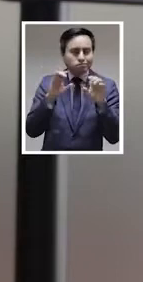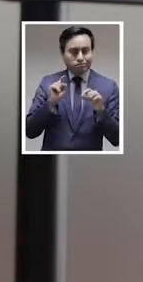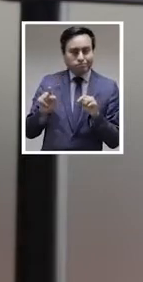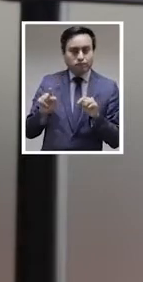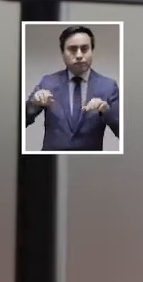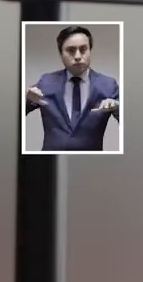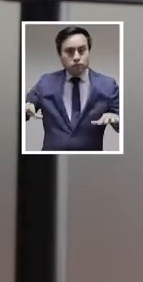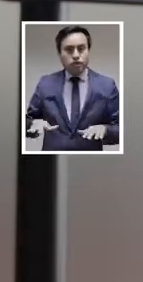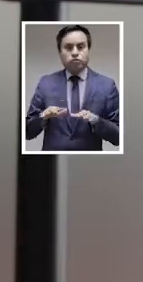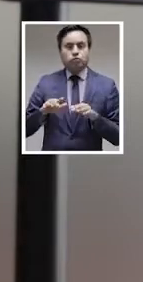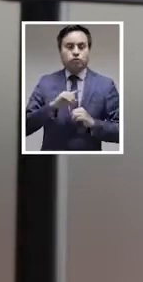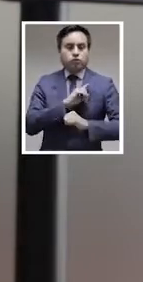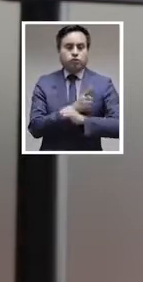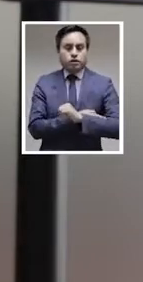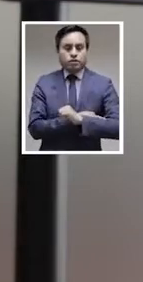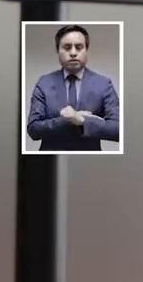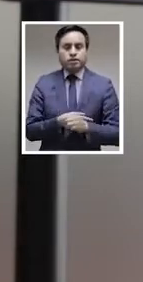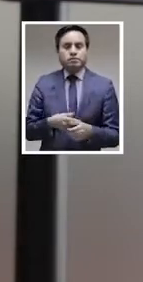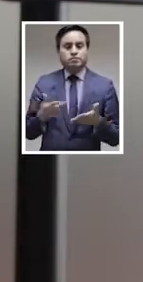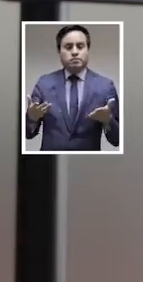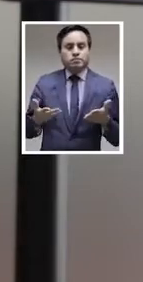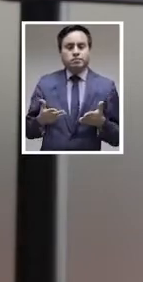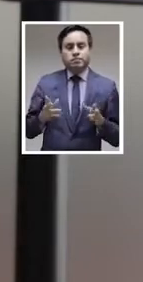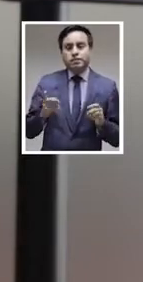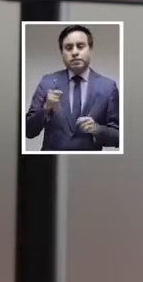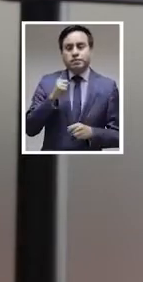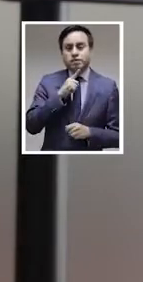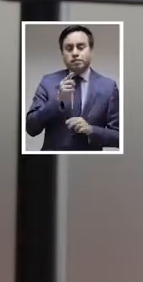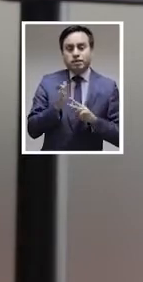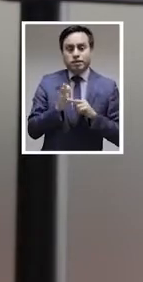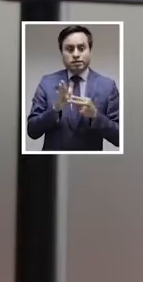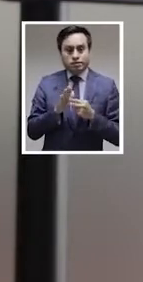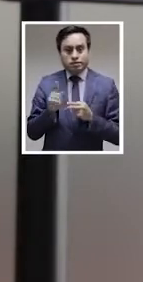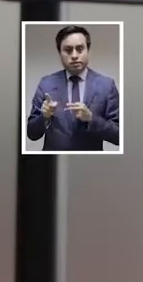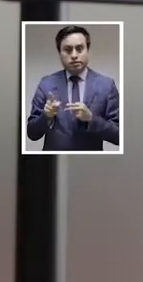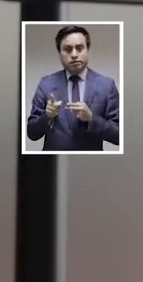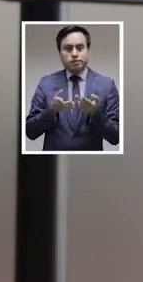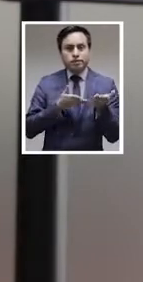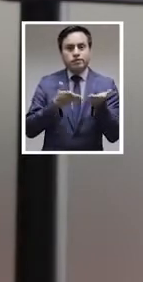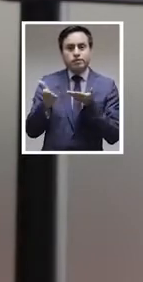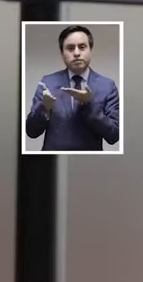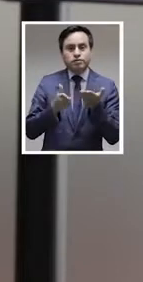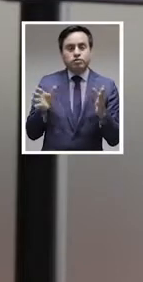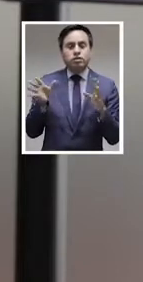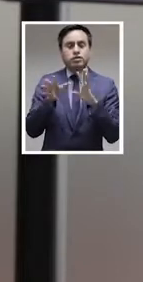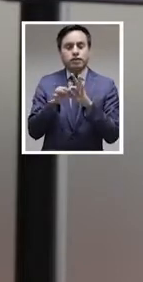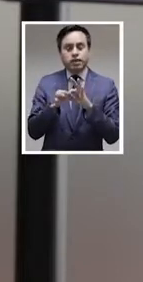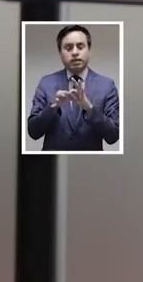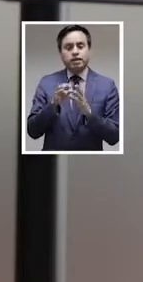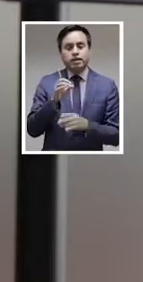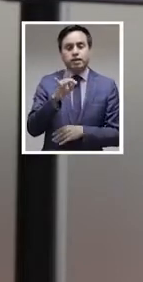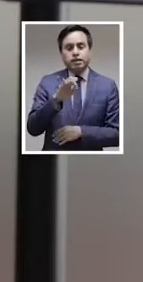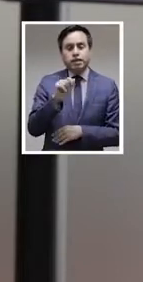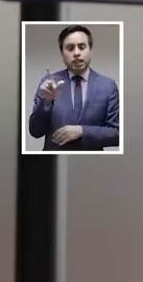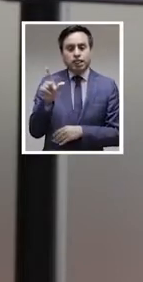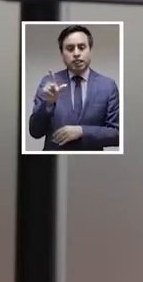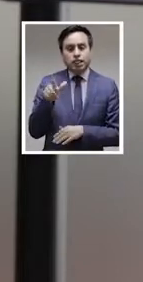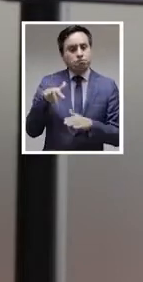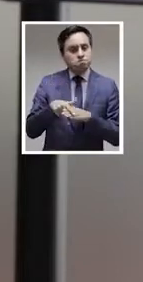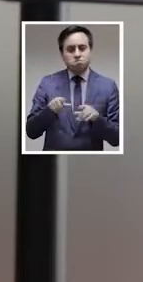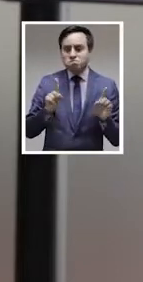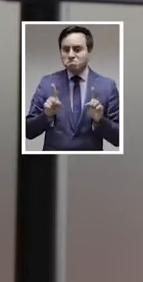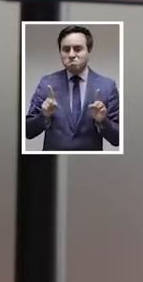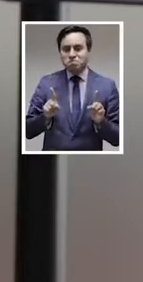también fuertemente para que en esta última crisis los servicios de conectividad digital tampoco se